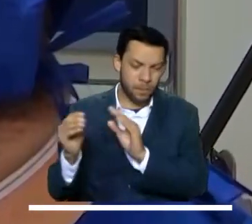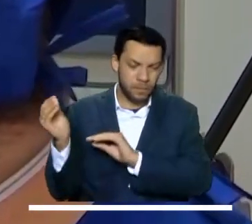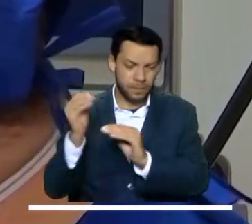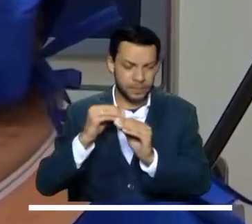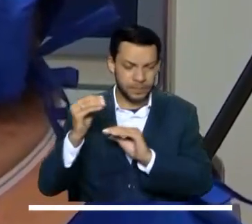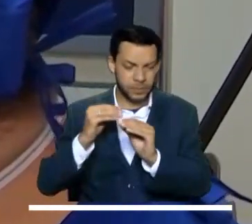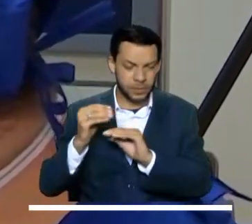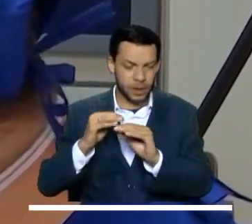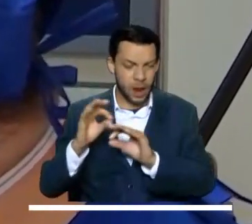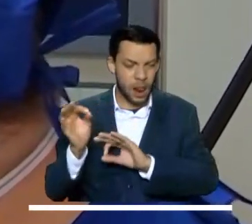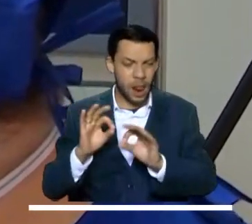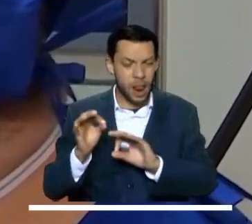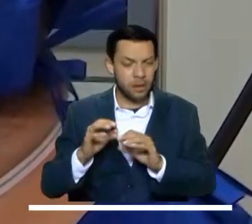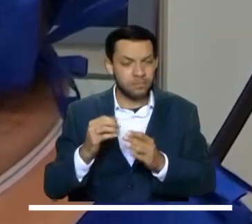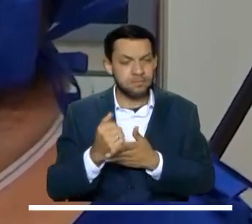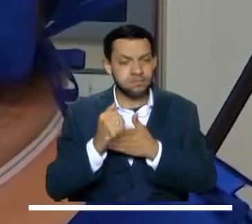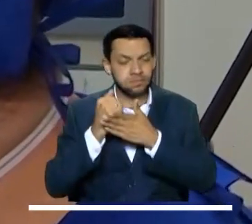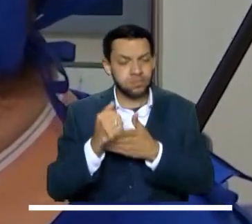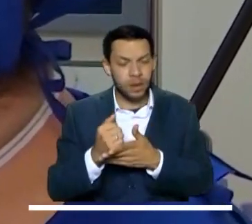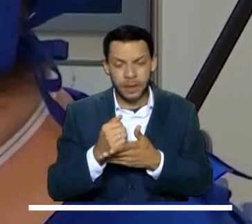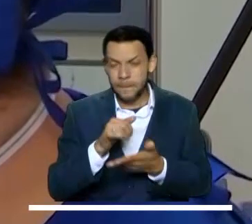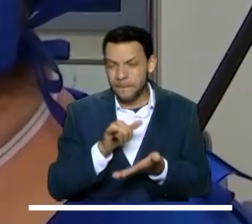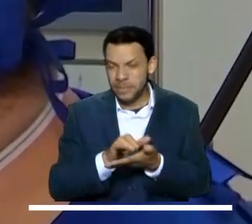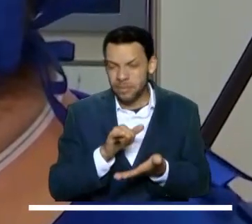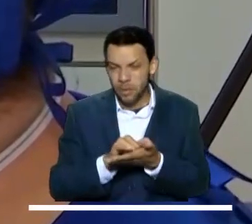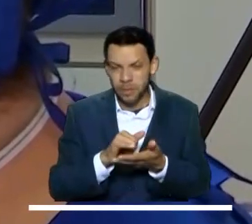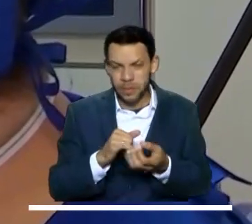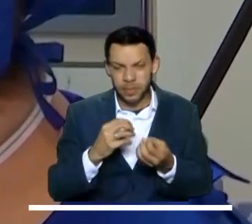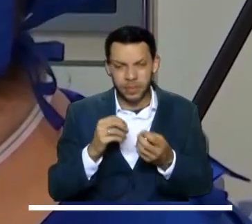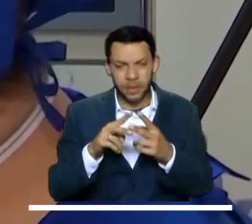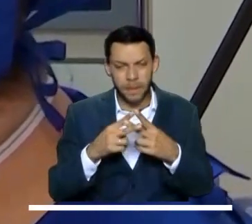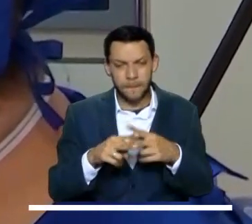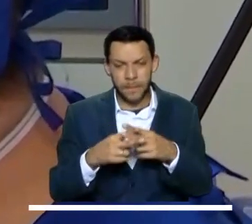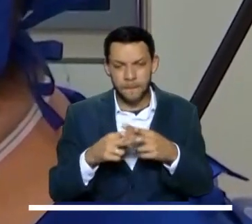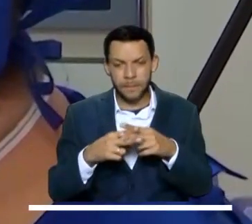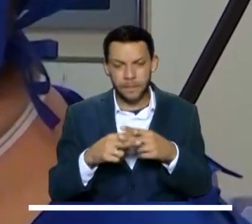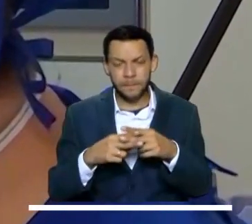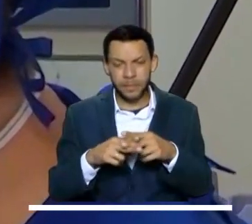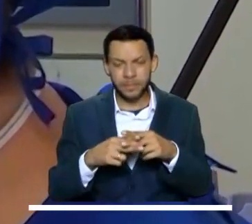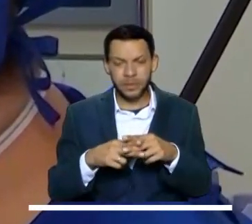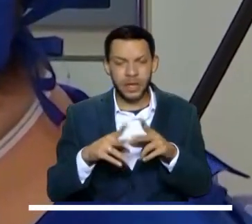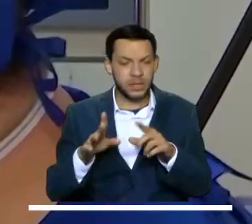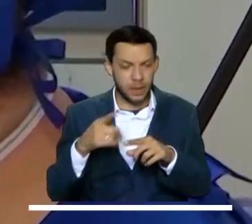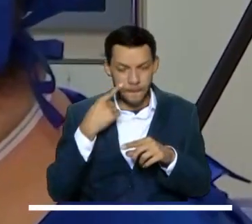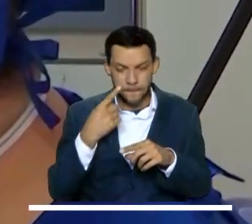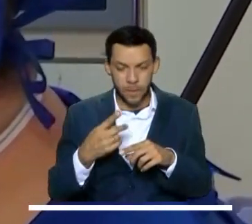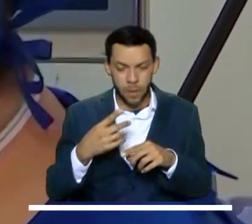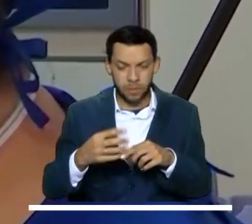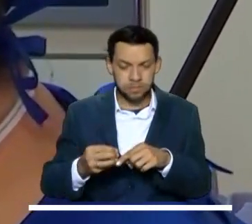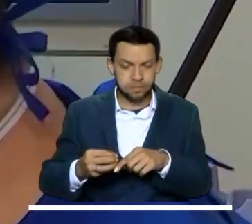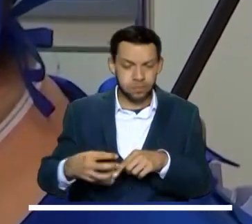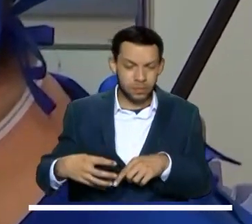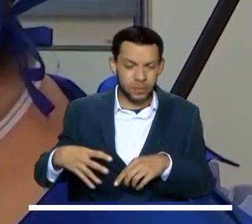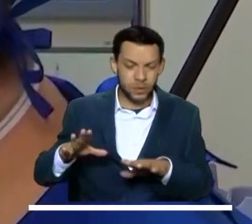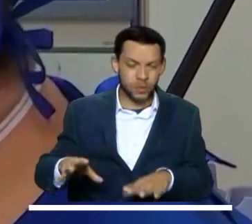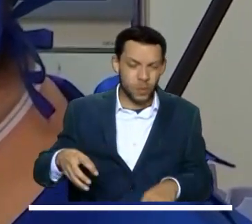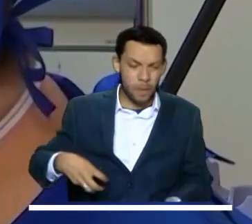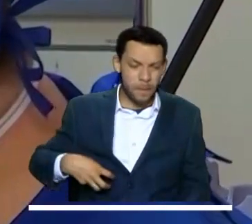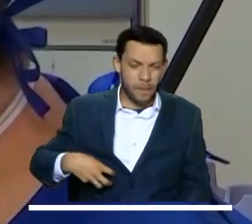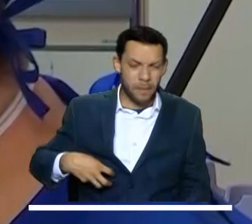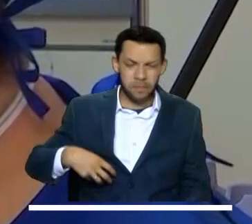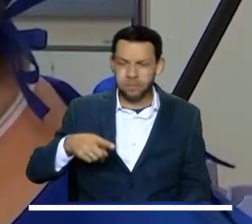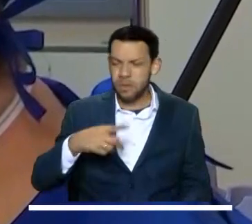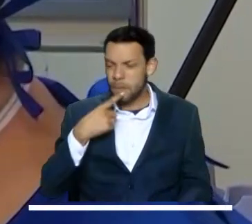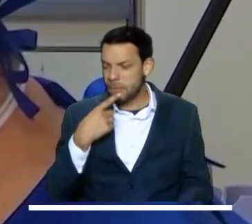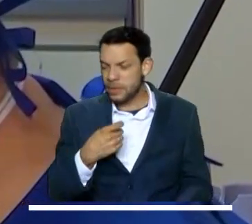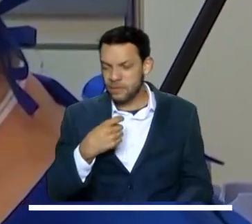descendemos hasta el ciego. Aquí es donde está el apéndice, aquí en el ciego es donde se inserta el apéndice, y aquí también el ciego es donde desemboca el intestino delgado